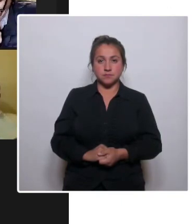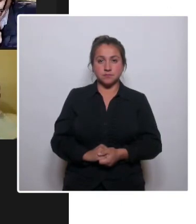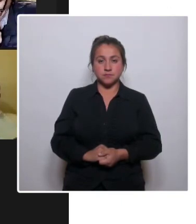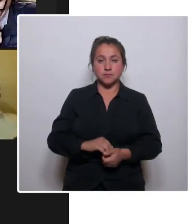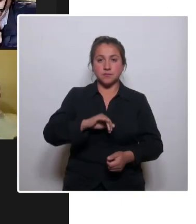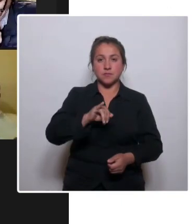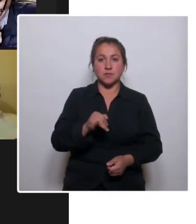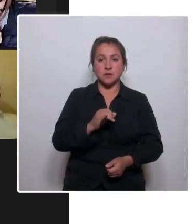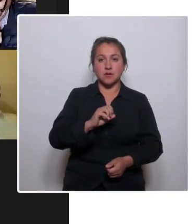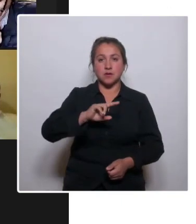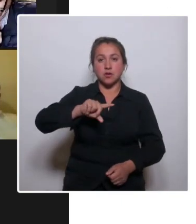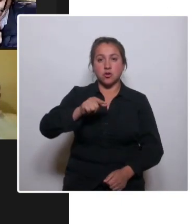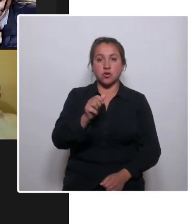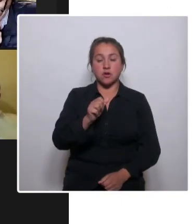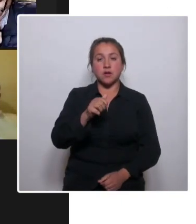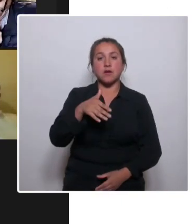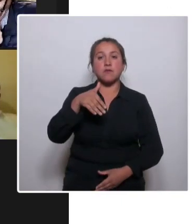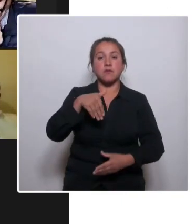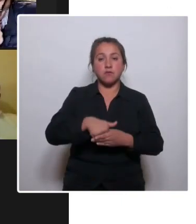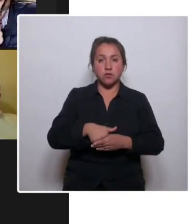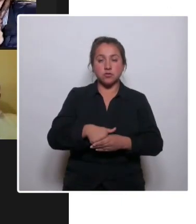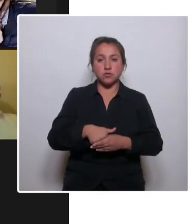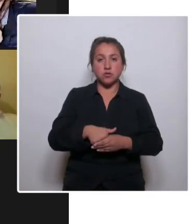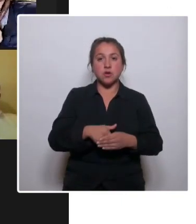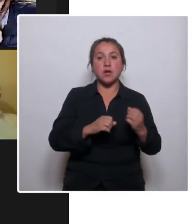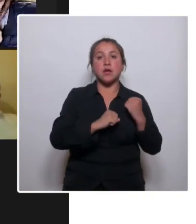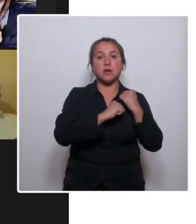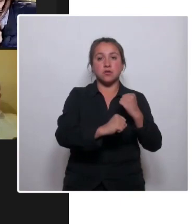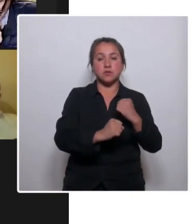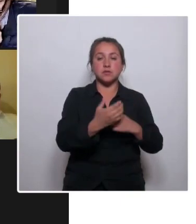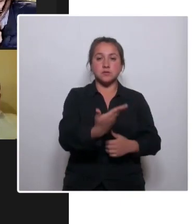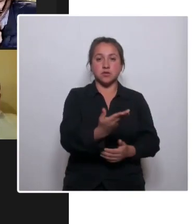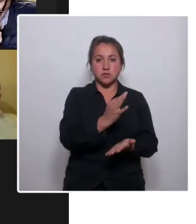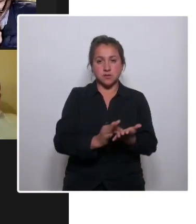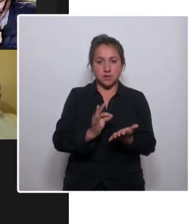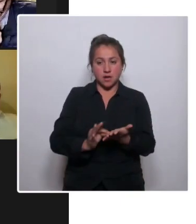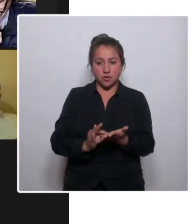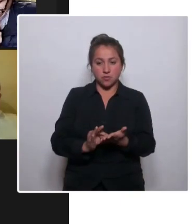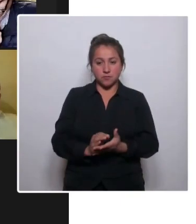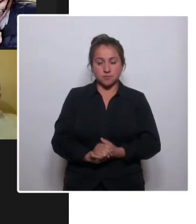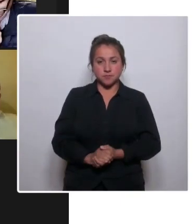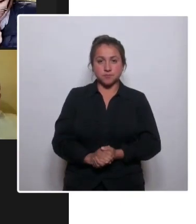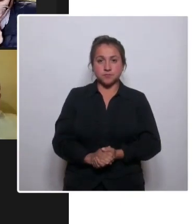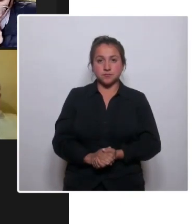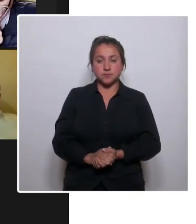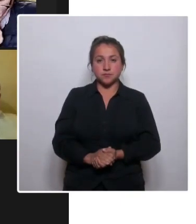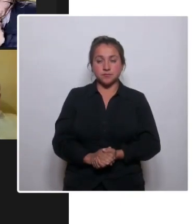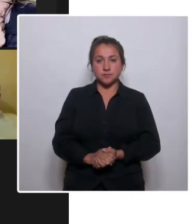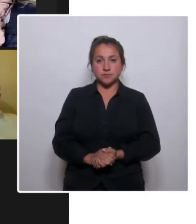Convencional Jorge Arancibia. En contra, señor secretario.